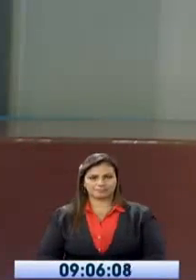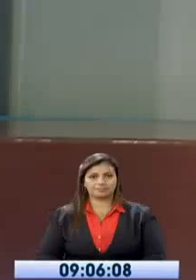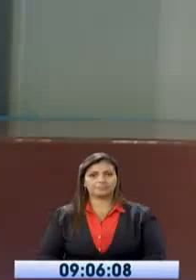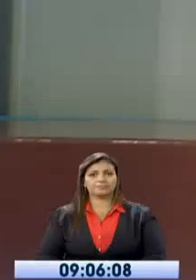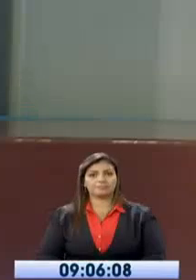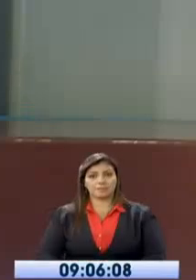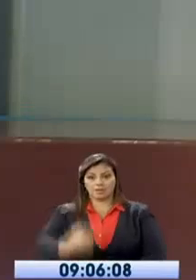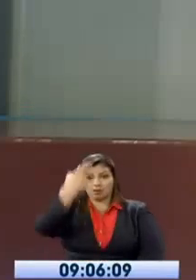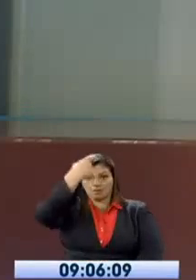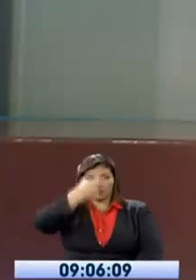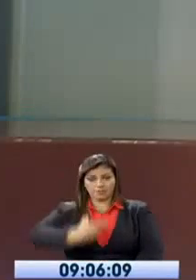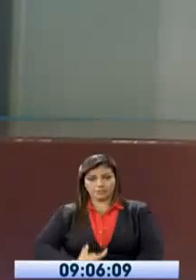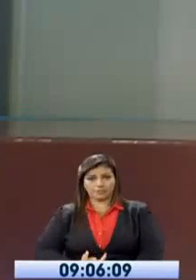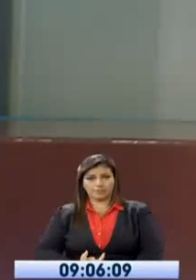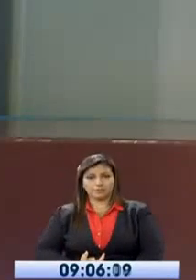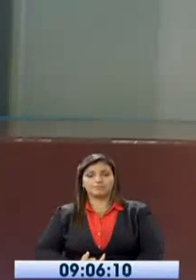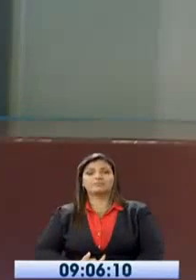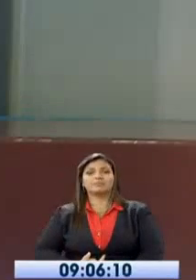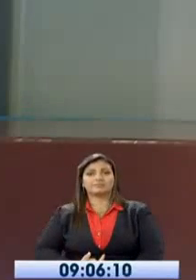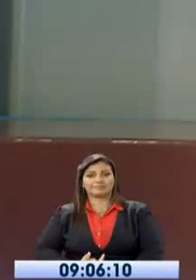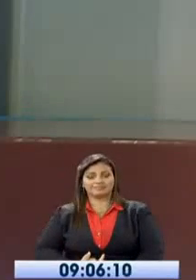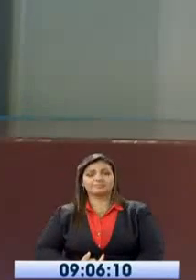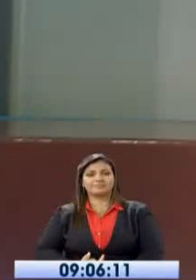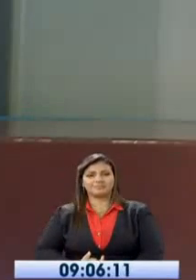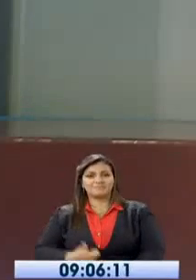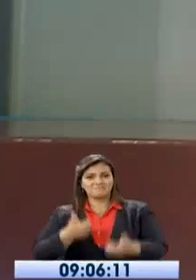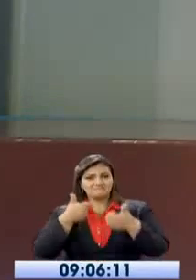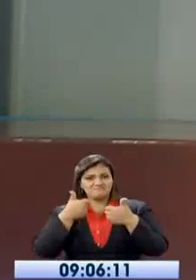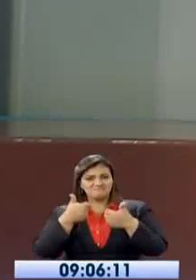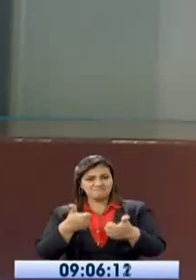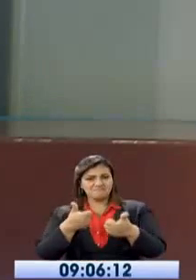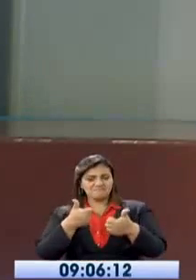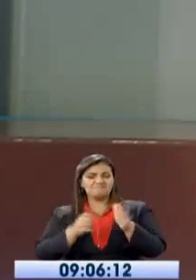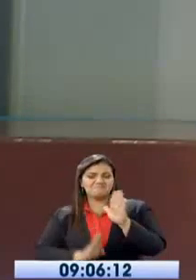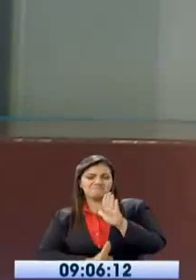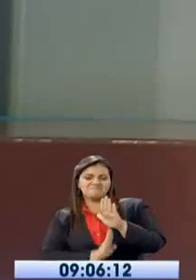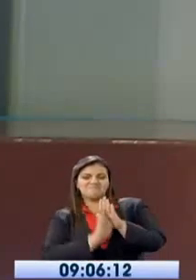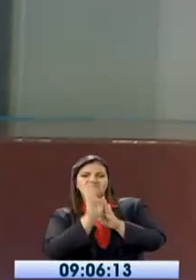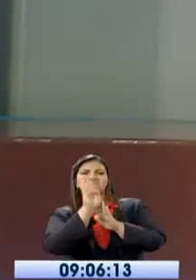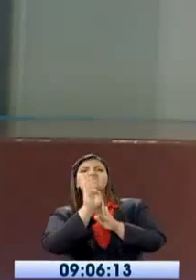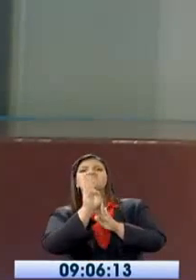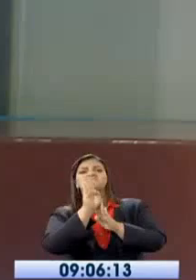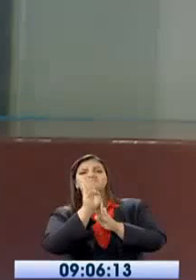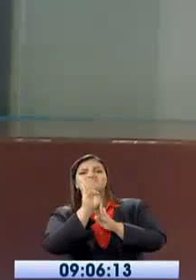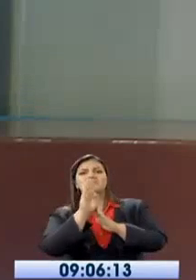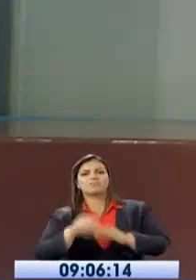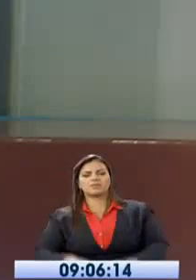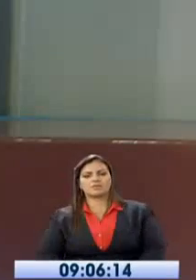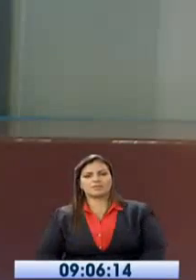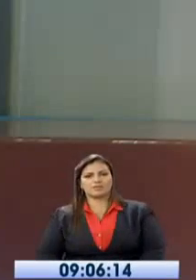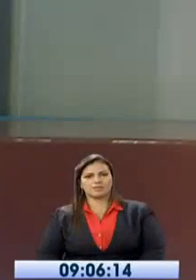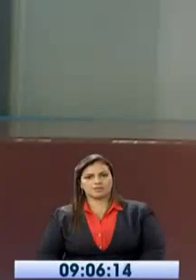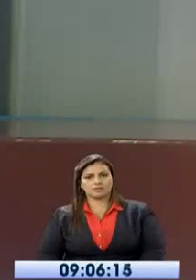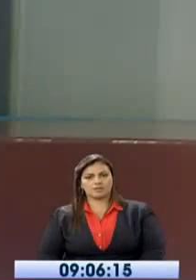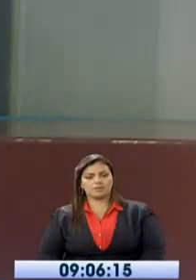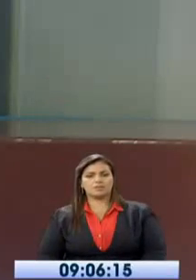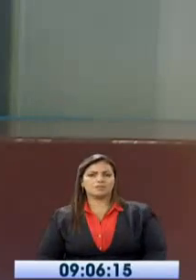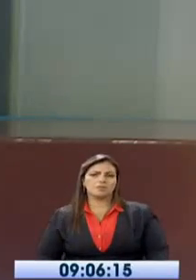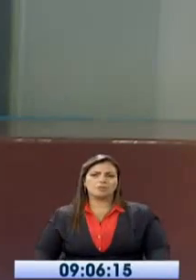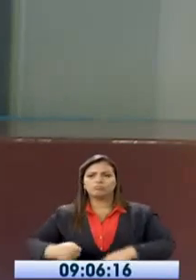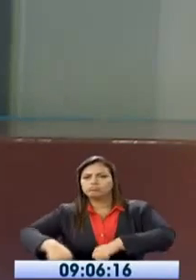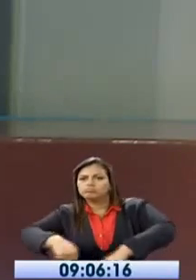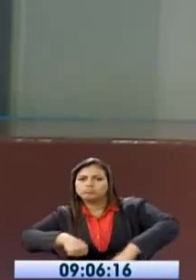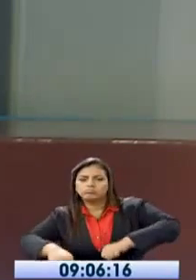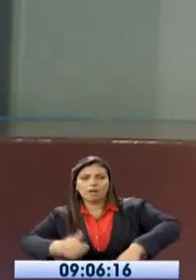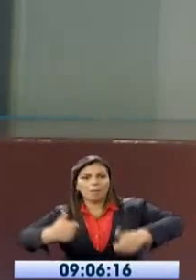acción tiene su recompensa. Así es como lo escuchan. Lo que uno da es lo que recibe. Como uno se comporta frente a la vida